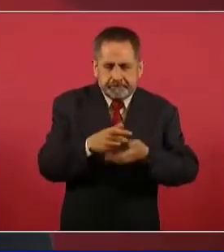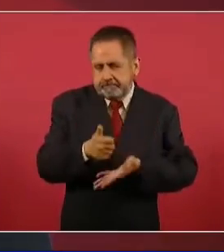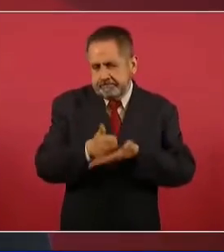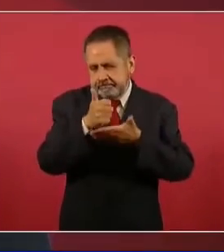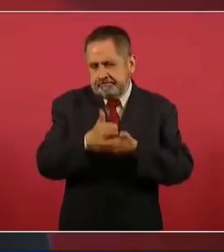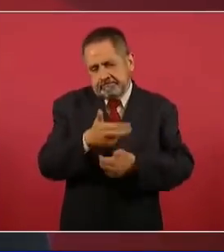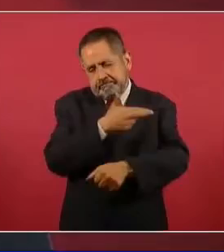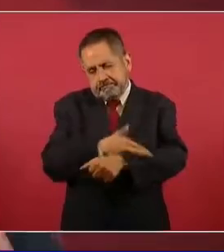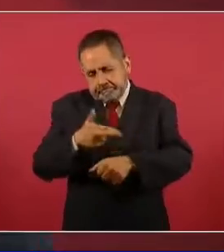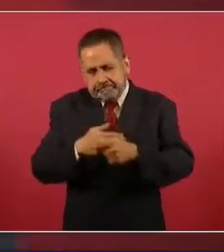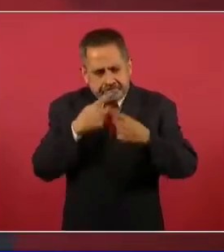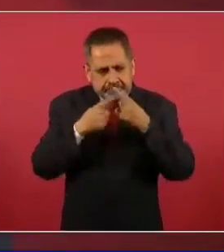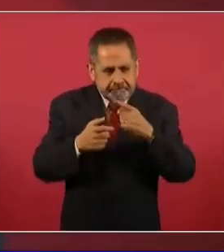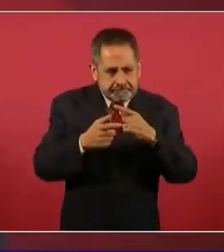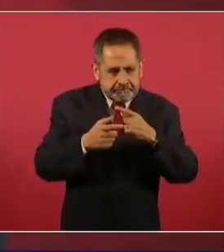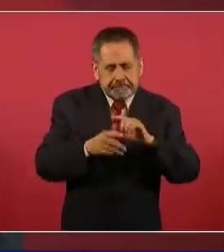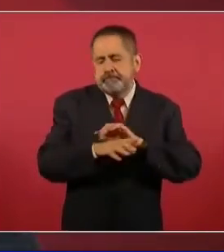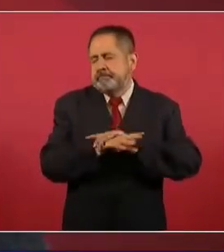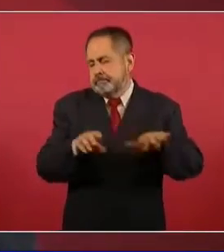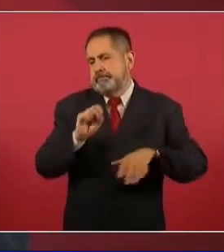ayudaron y ya está